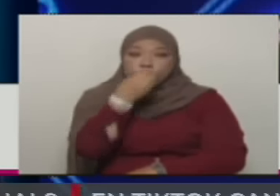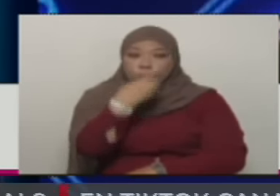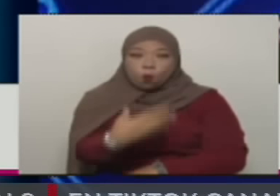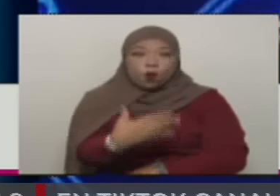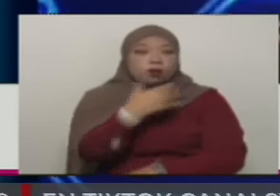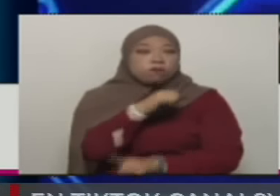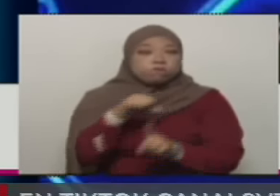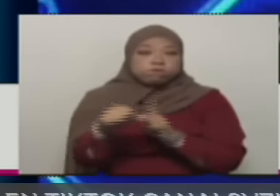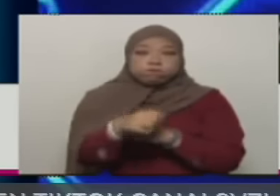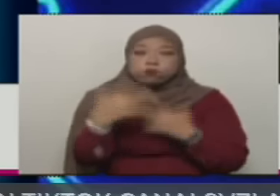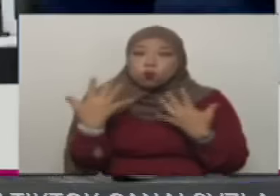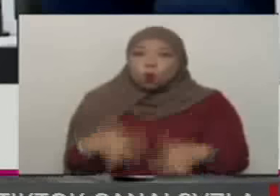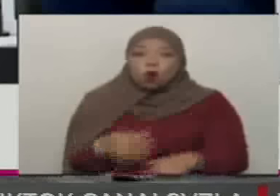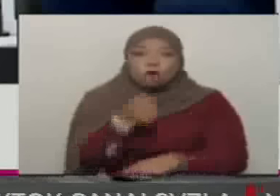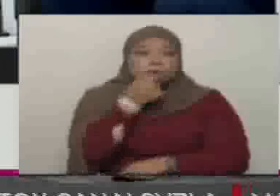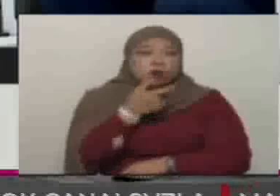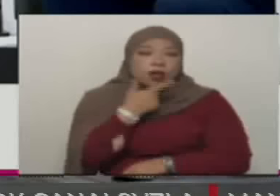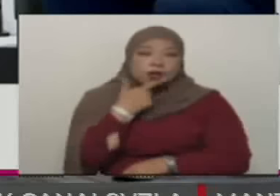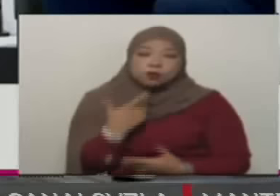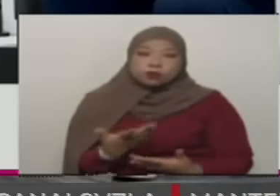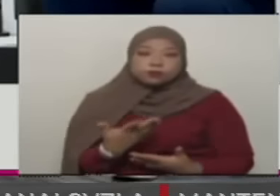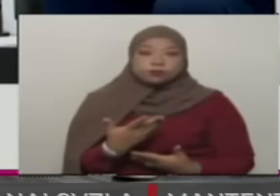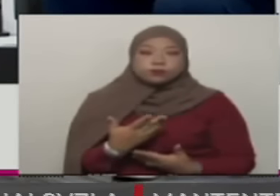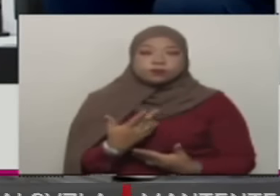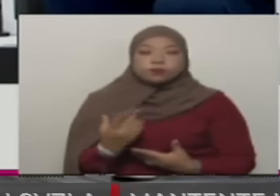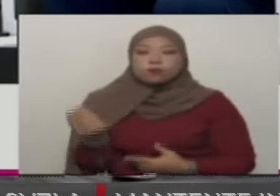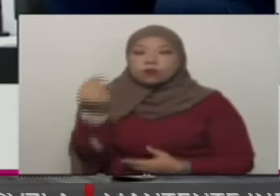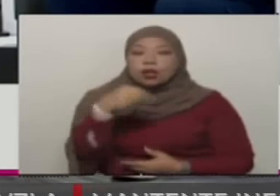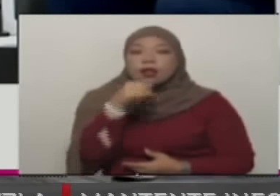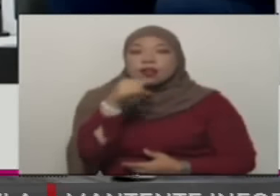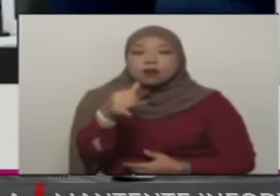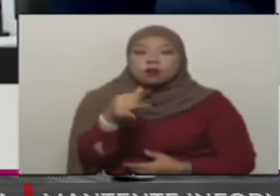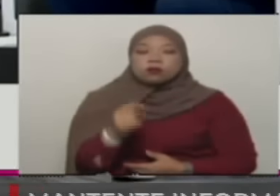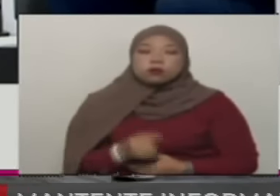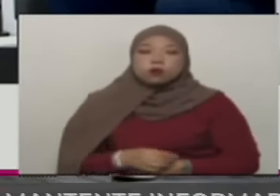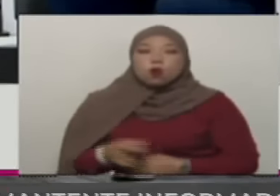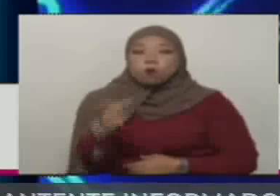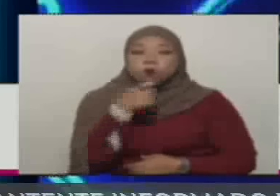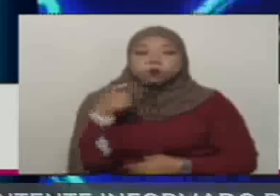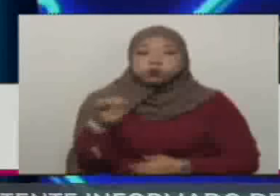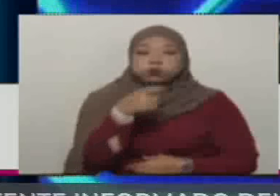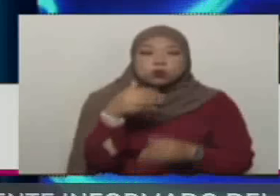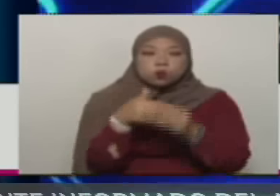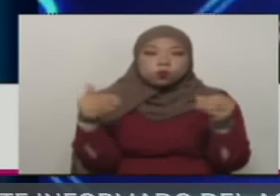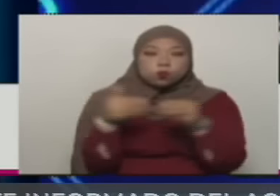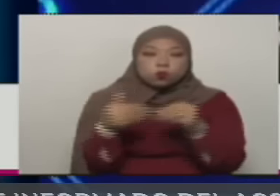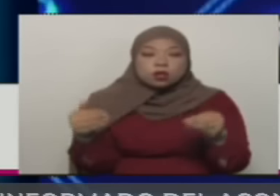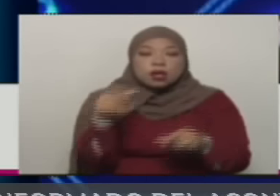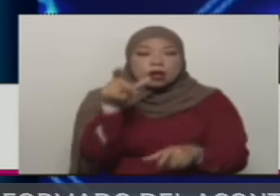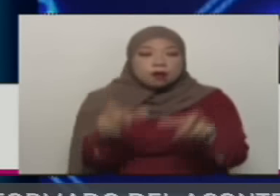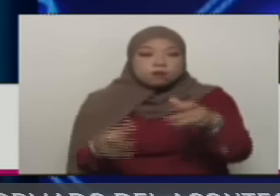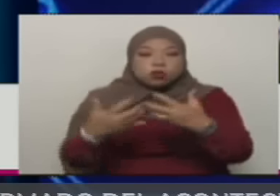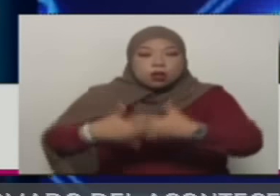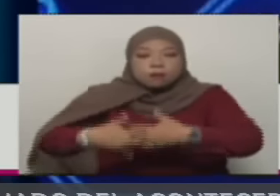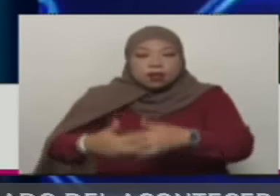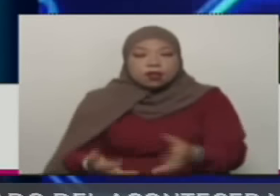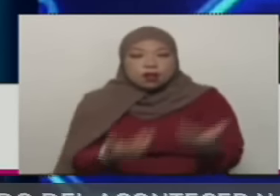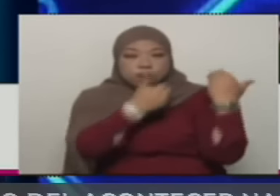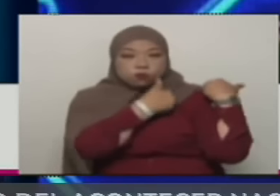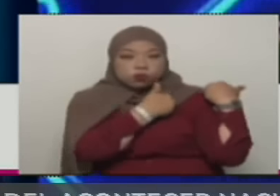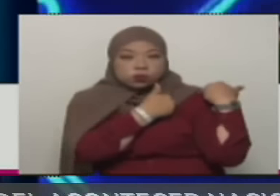semestre duplicó el crecimiento económico. Y otro detalle, la recaudación tributaria, o sea, los